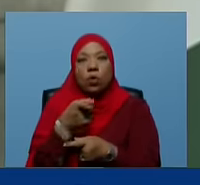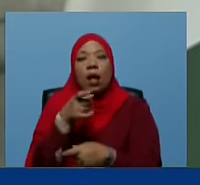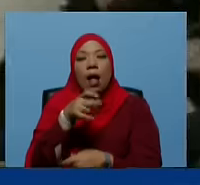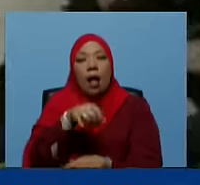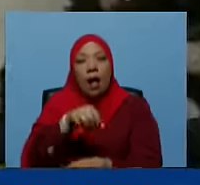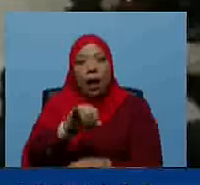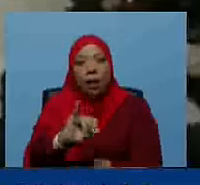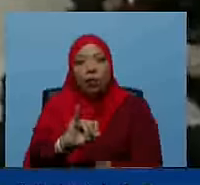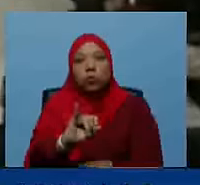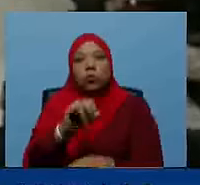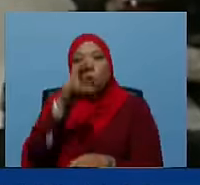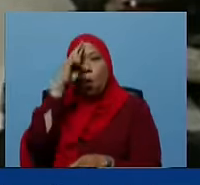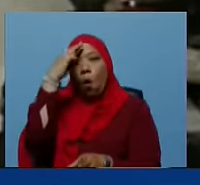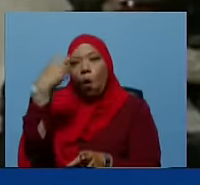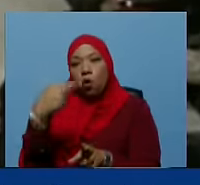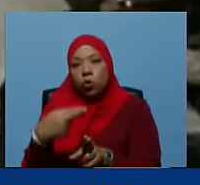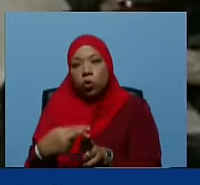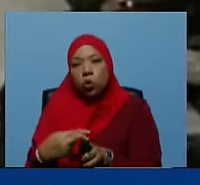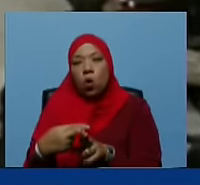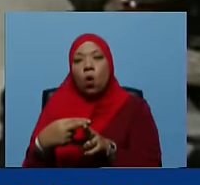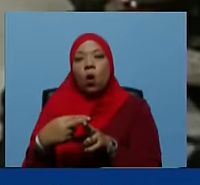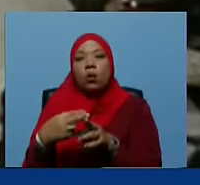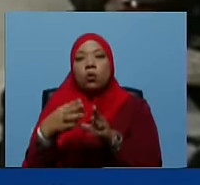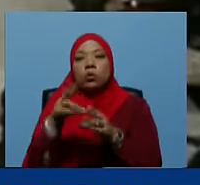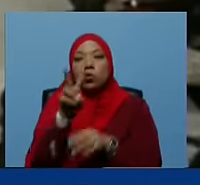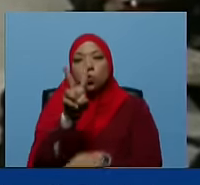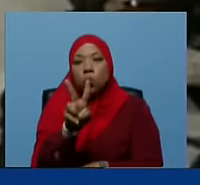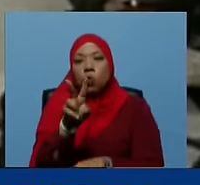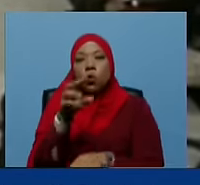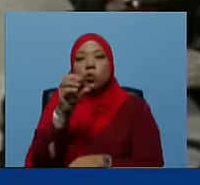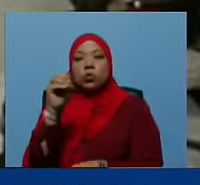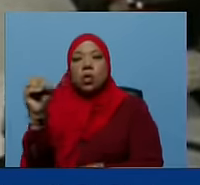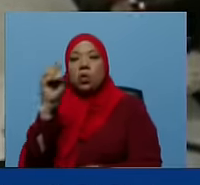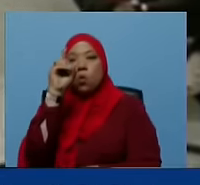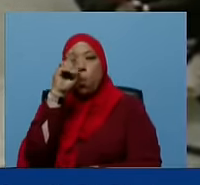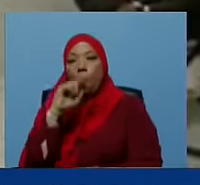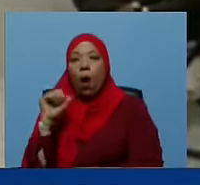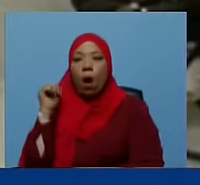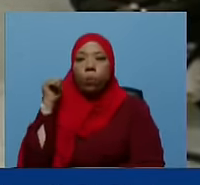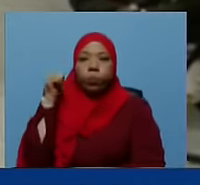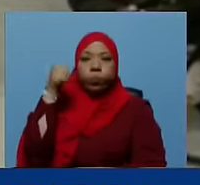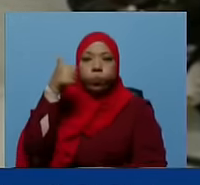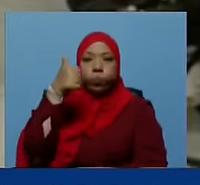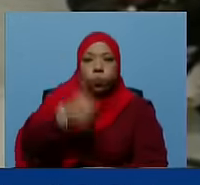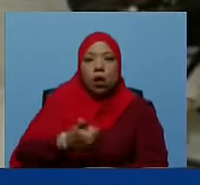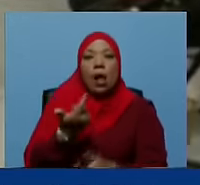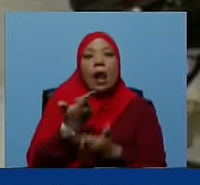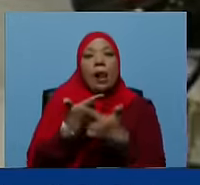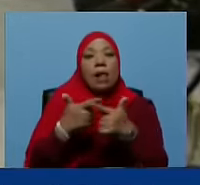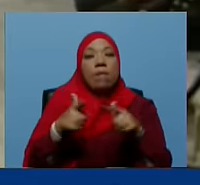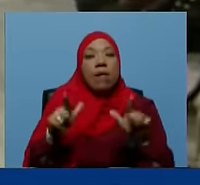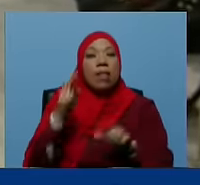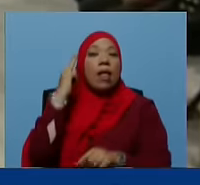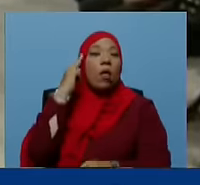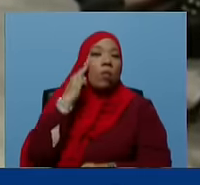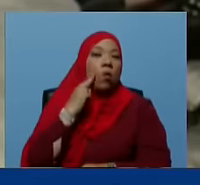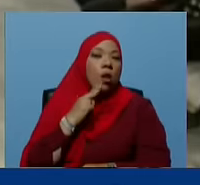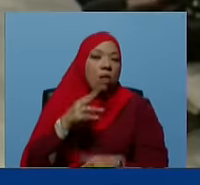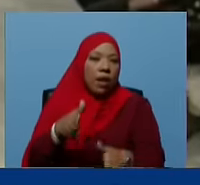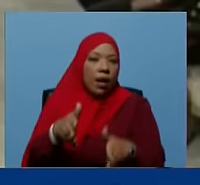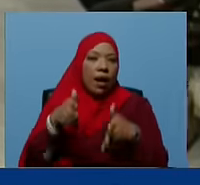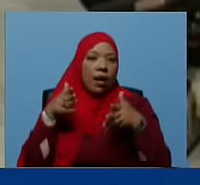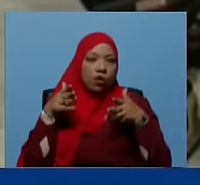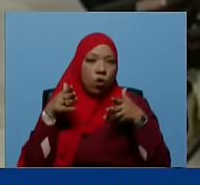conmemoramos por todo lo alto los 200 años del triunfo del libertador Simón Bolívar,